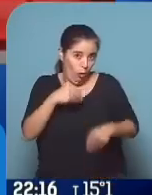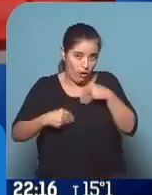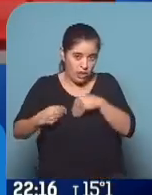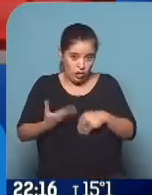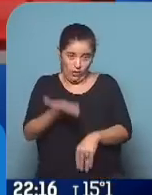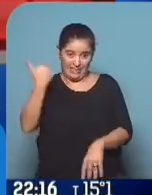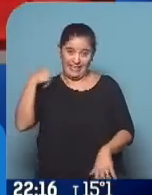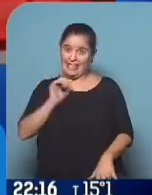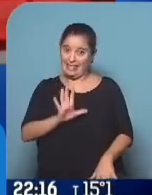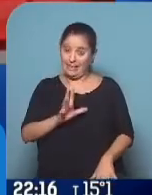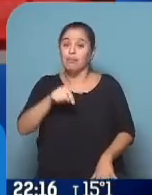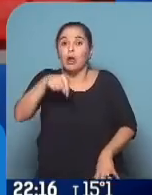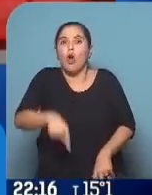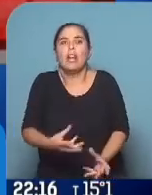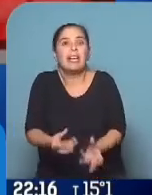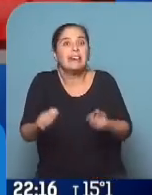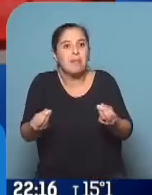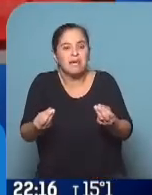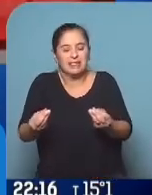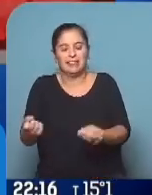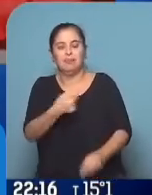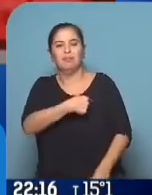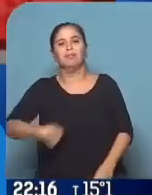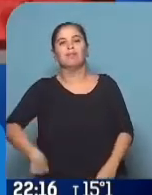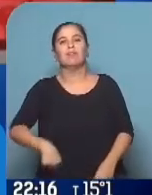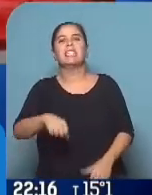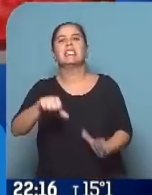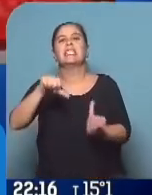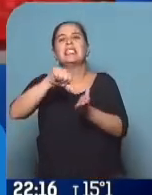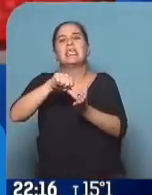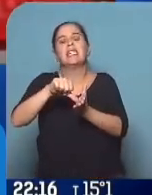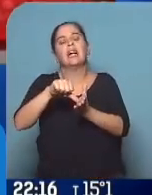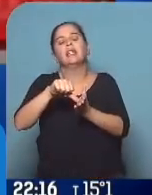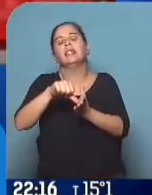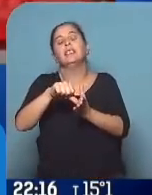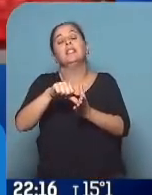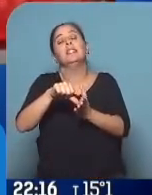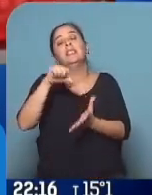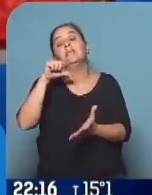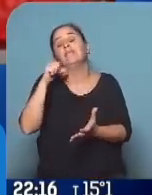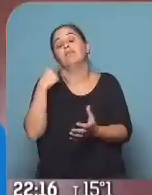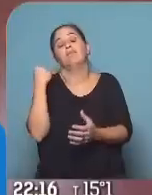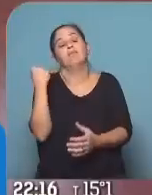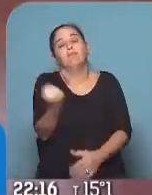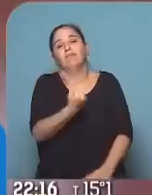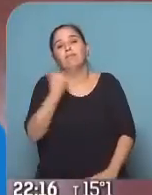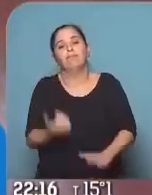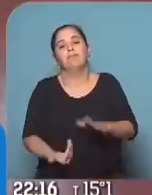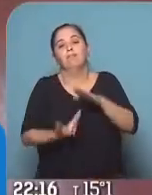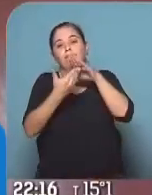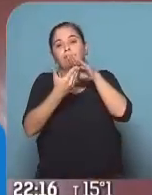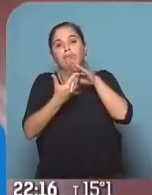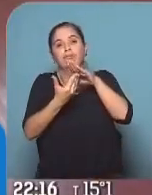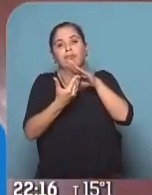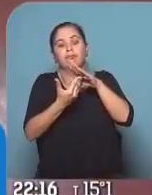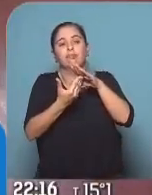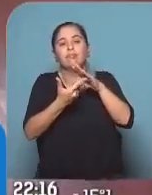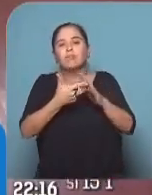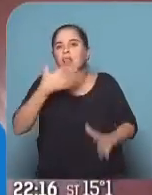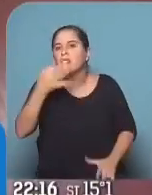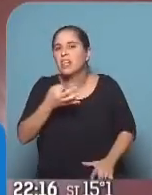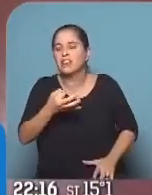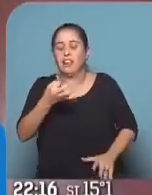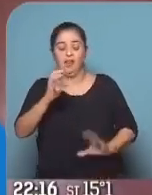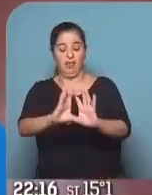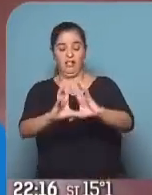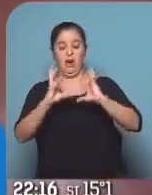gigante emergente con una enorme potencialidad en cuanto a población, territorio, ubicación en el centro del comercio